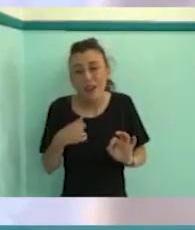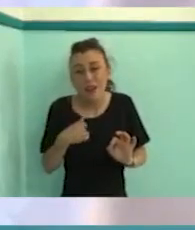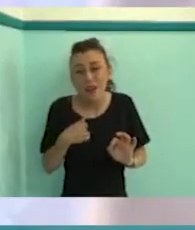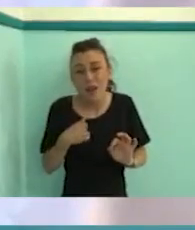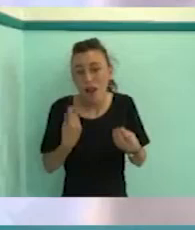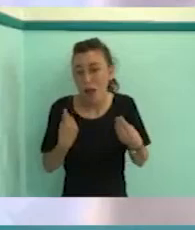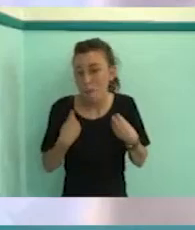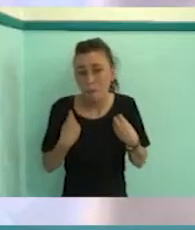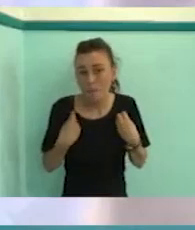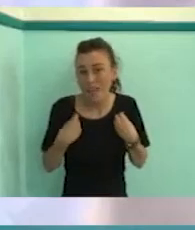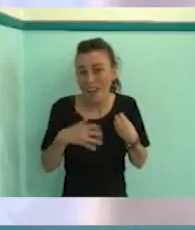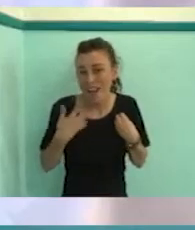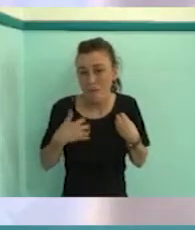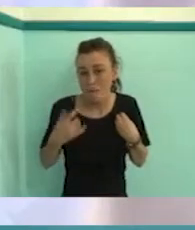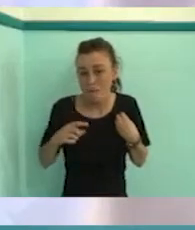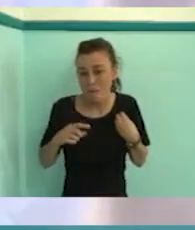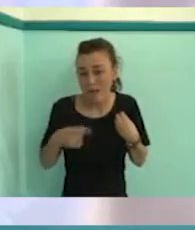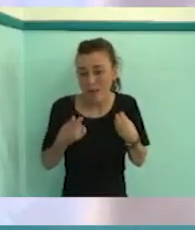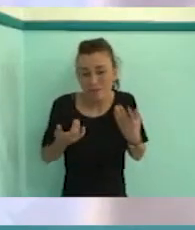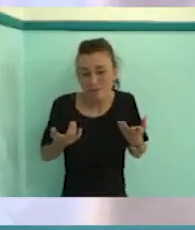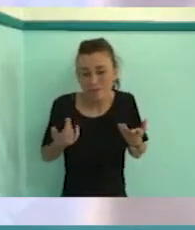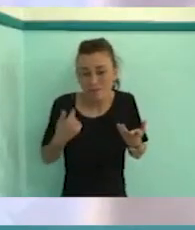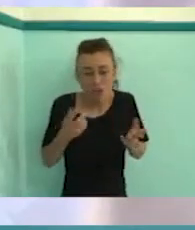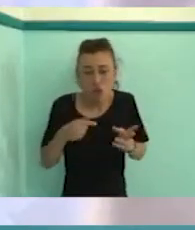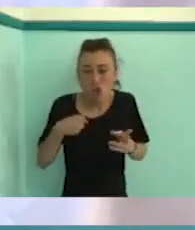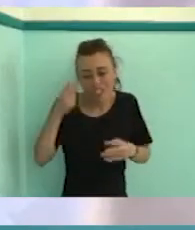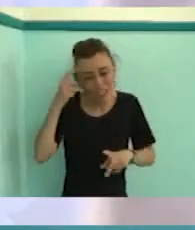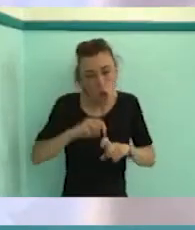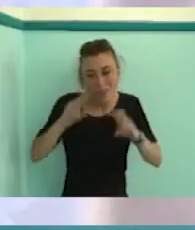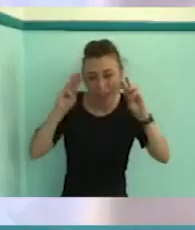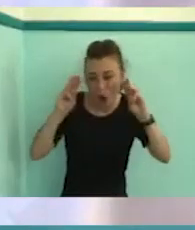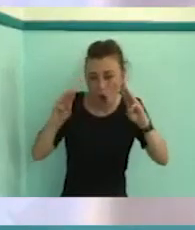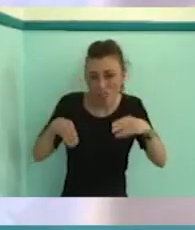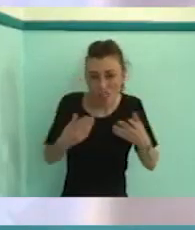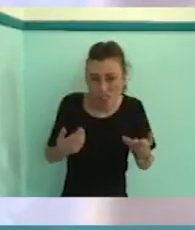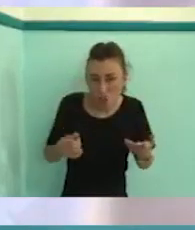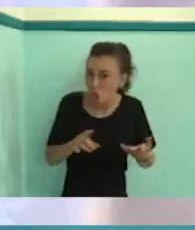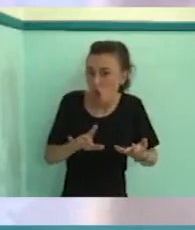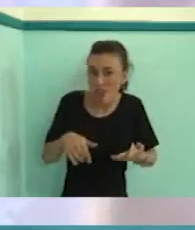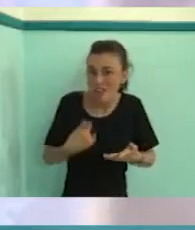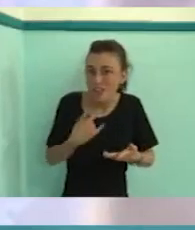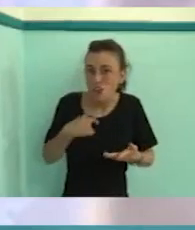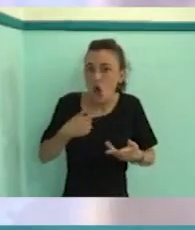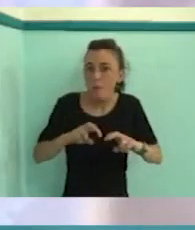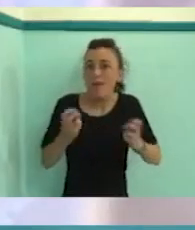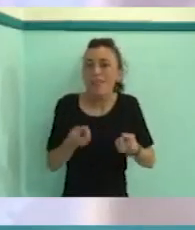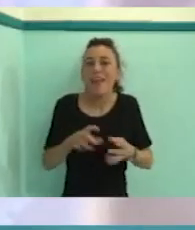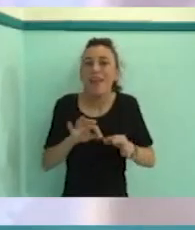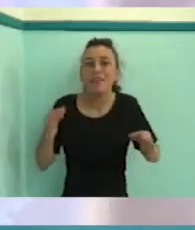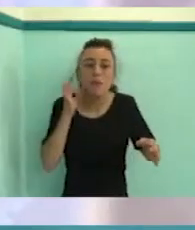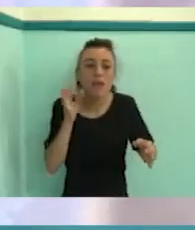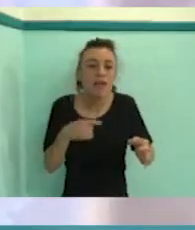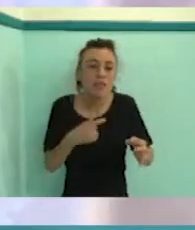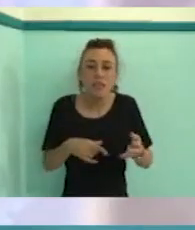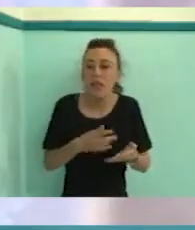vida es entender que no soy pedagoga de nadie o sea yo no me puedo sentar a tomar un café y hacer pedagogía a todas mis colegas Entonces está la colega que te habla y te dice no